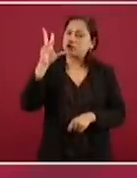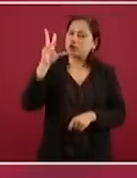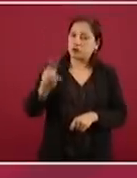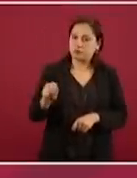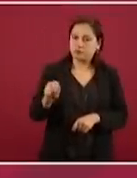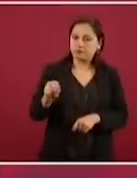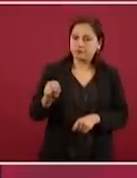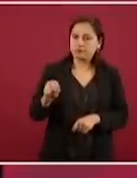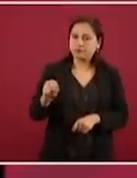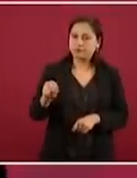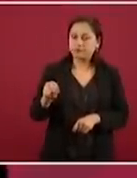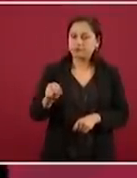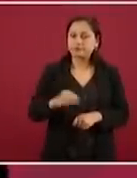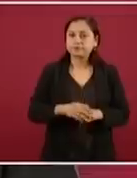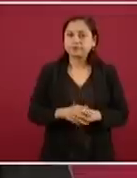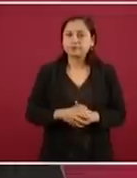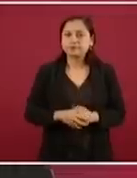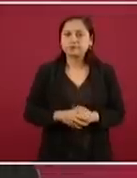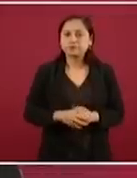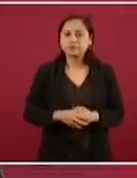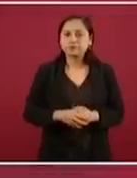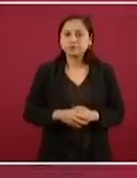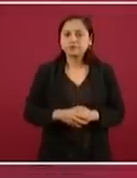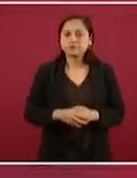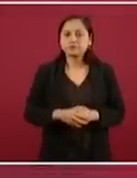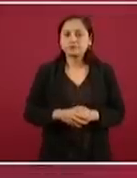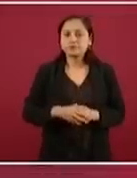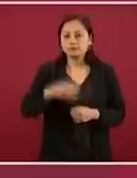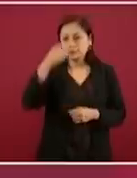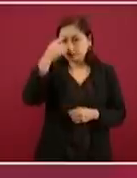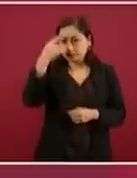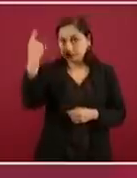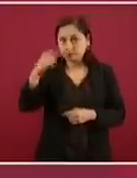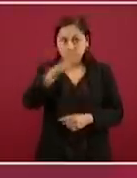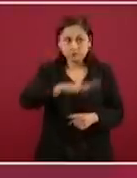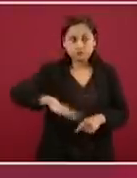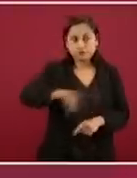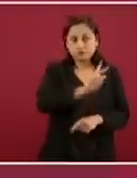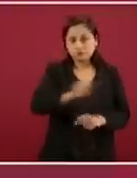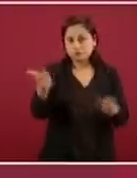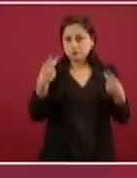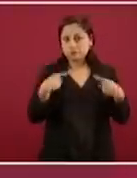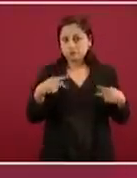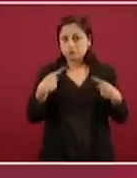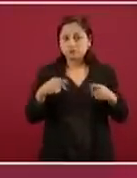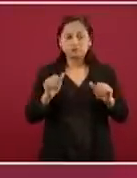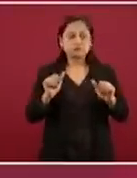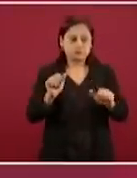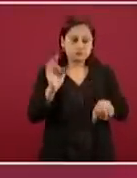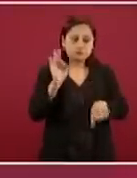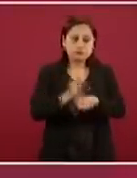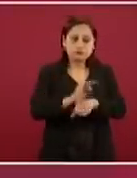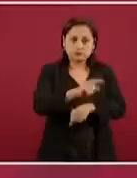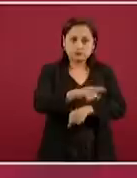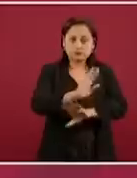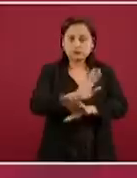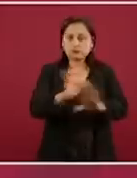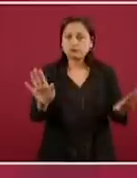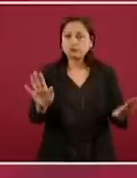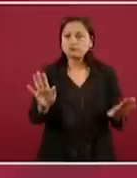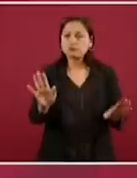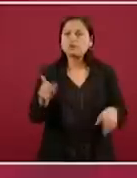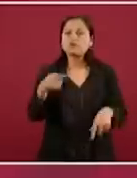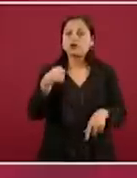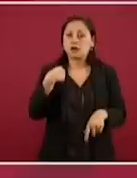costo de la luz para los usuarios. Y constantemente